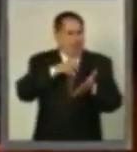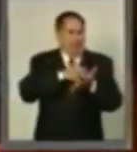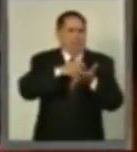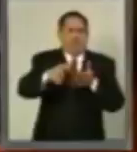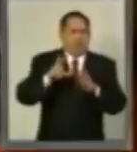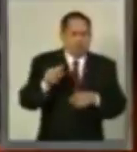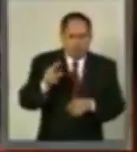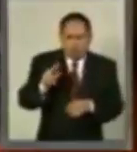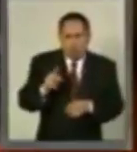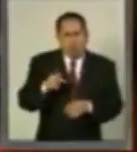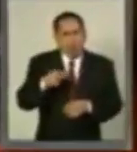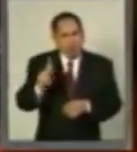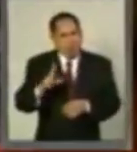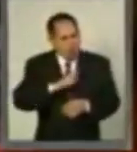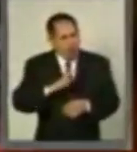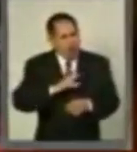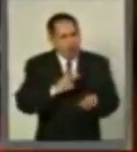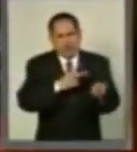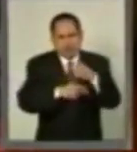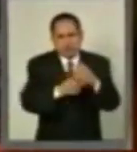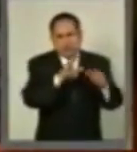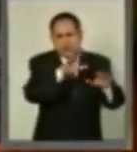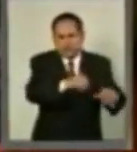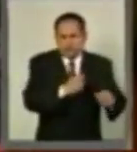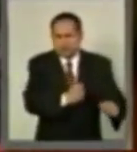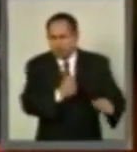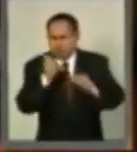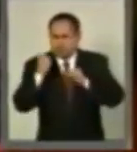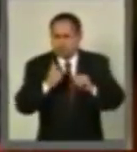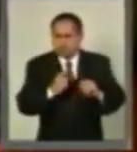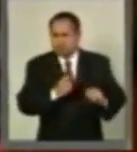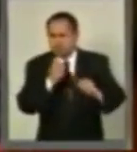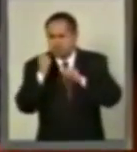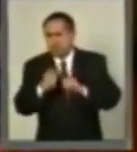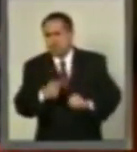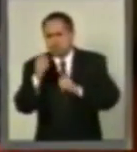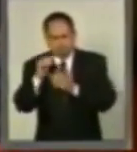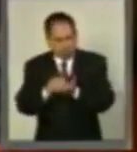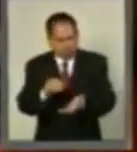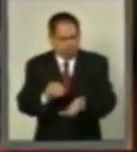dijeron, pero siguen regresando connacionales.